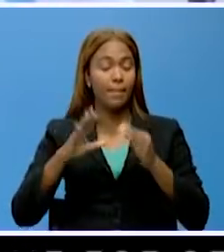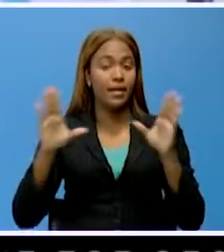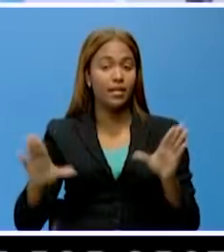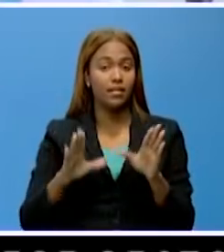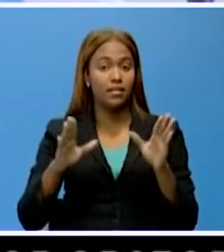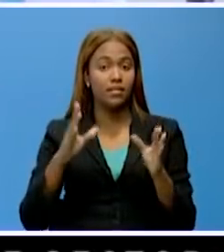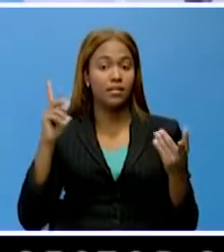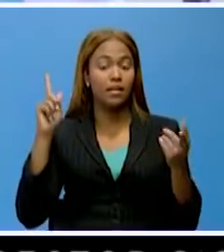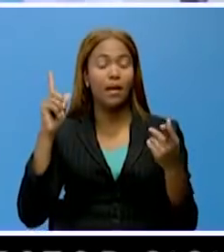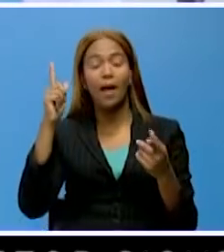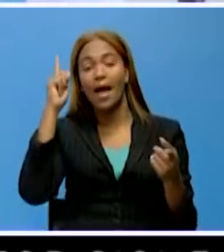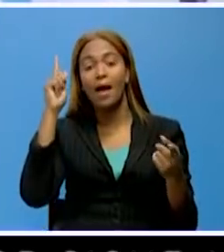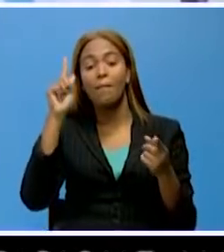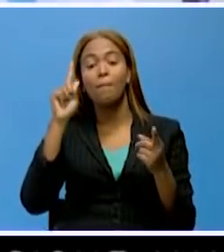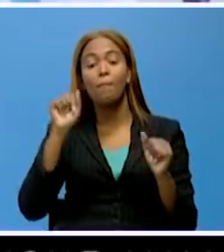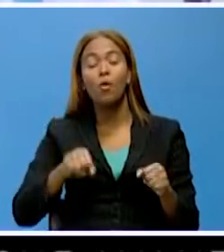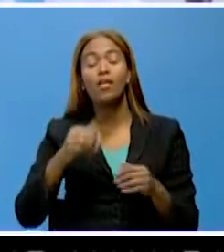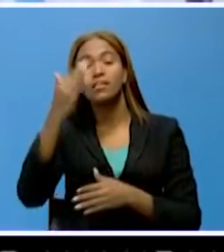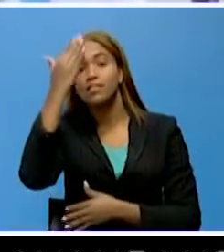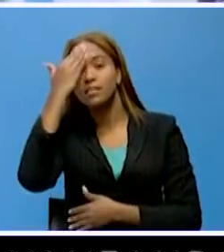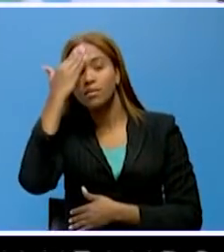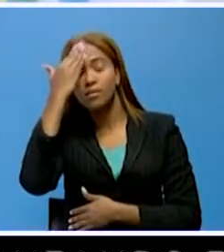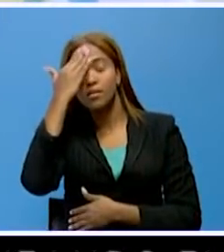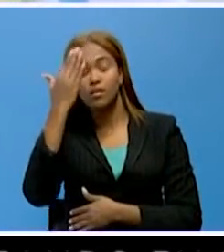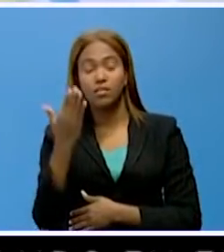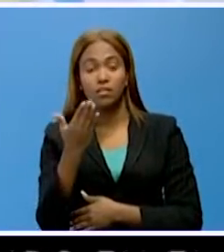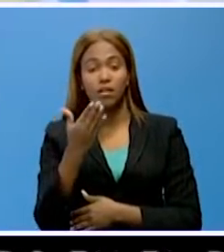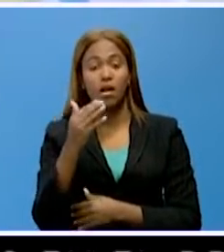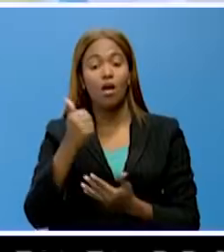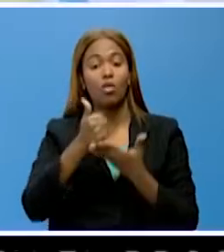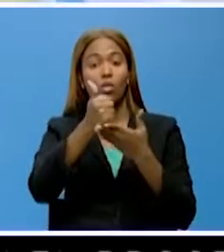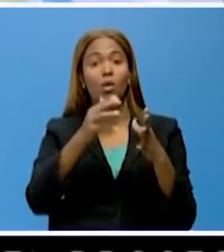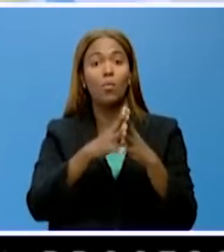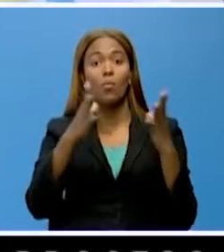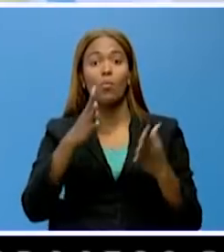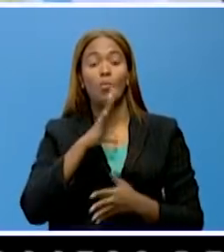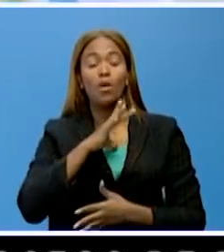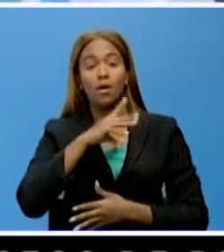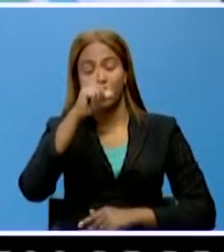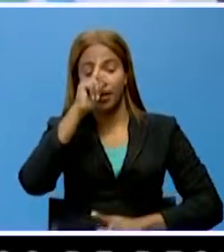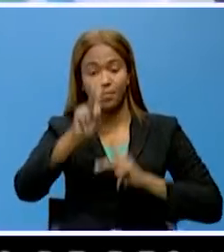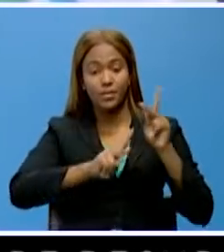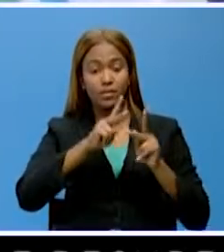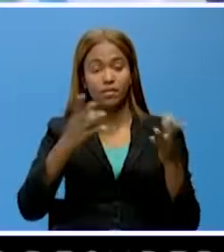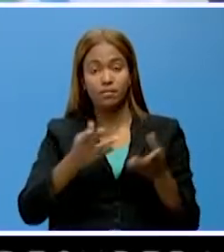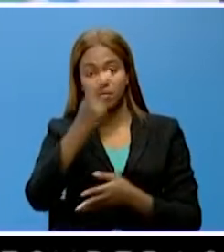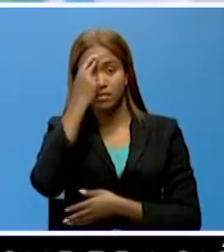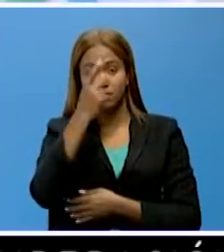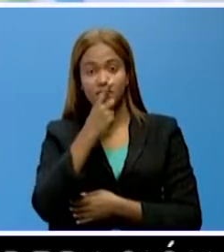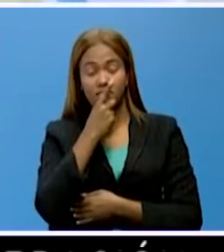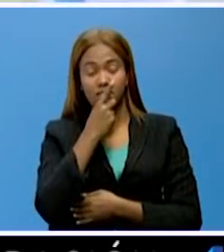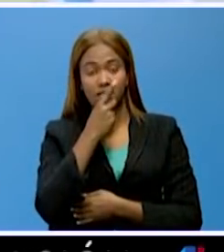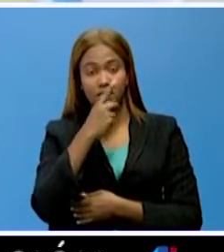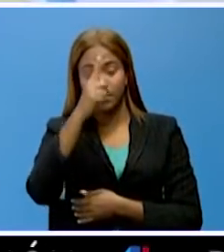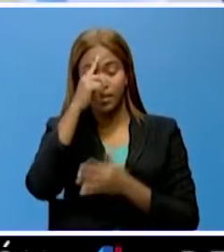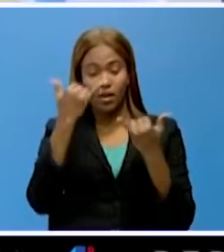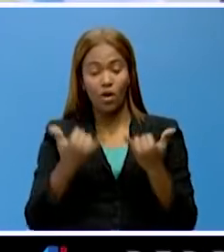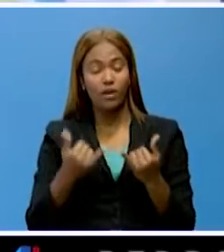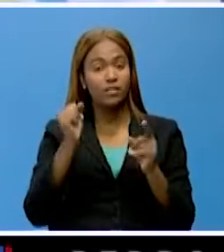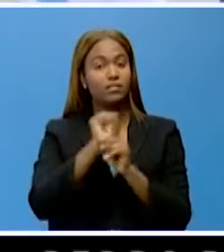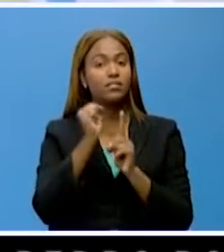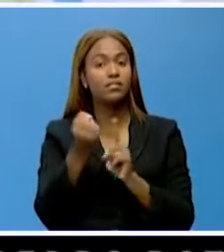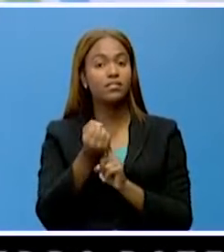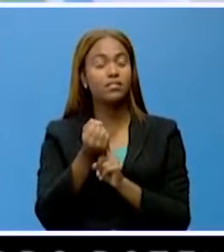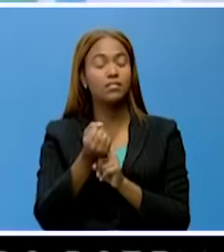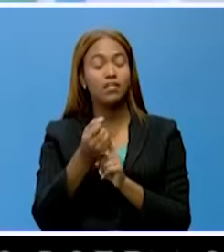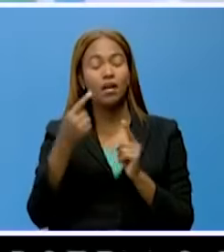a favor, muy a favor, de la población dominicana en un momento